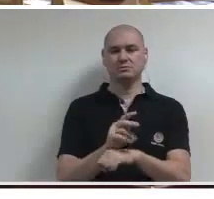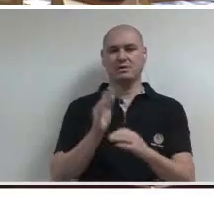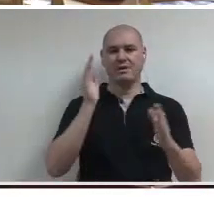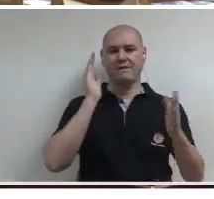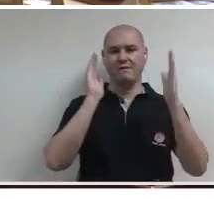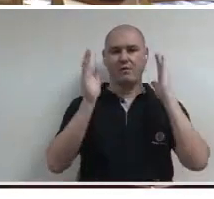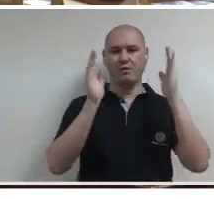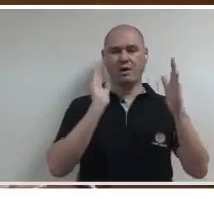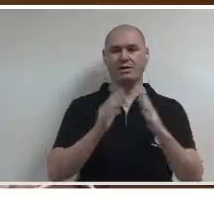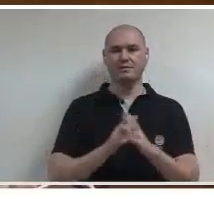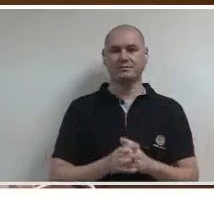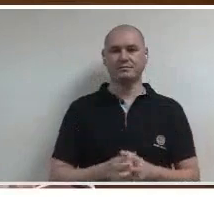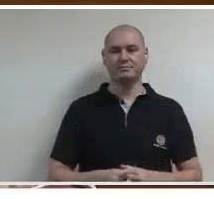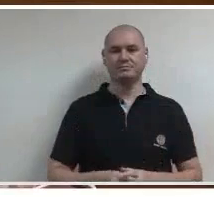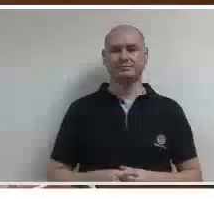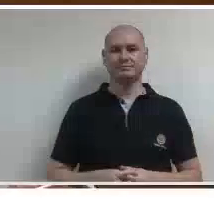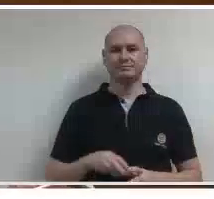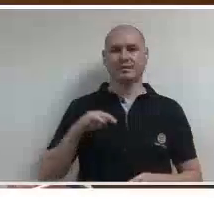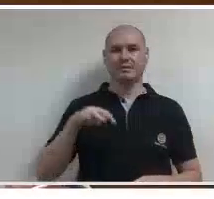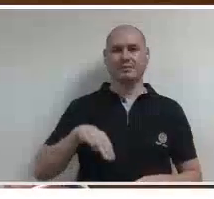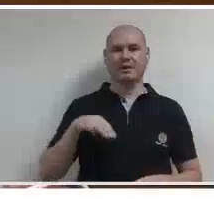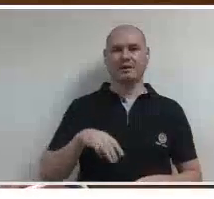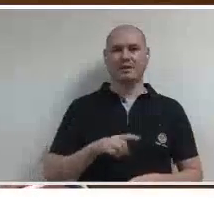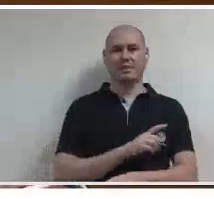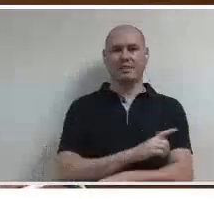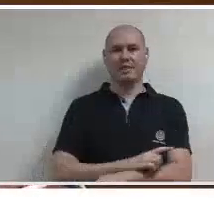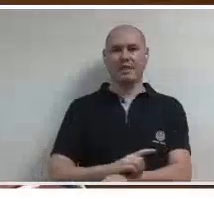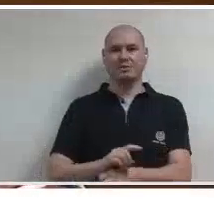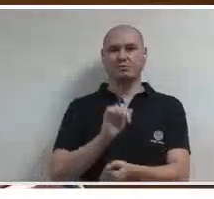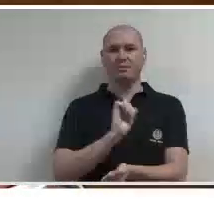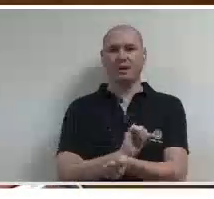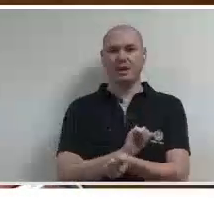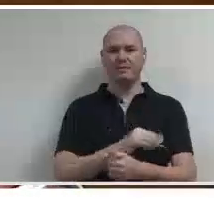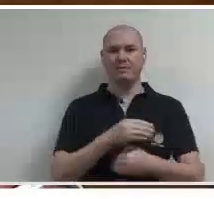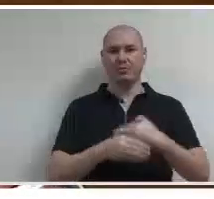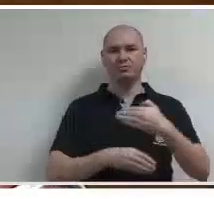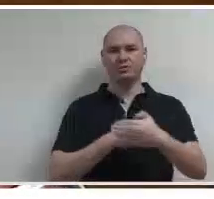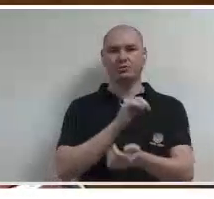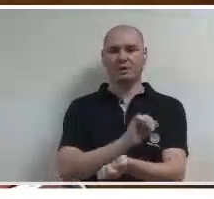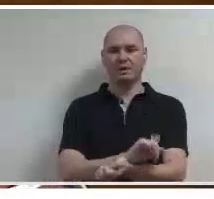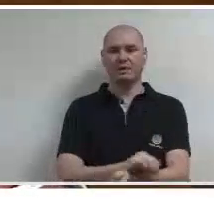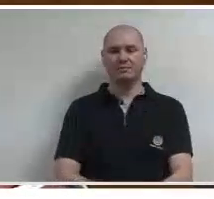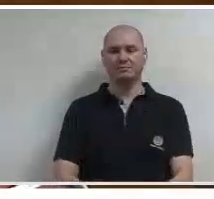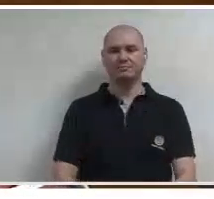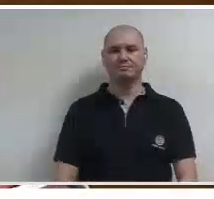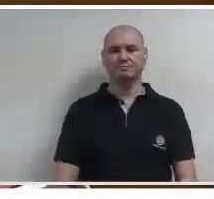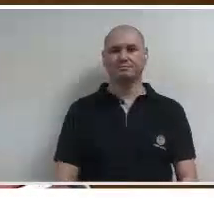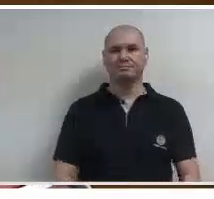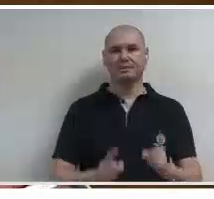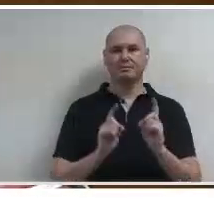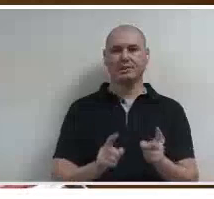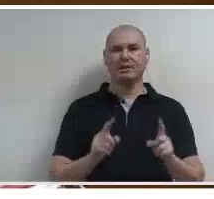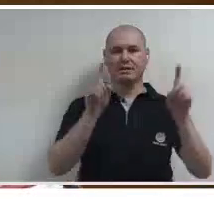Formación Docente, abogada, multifuero, posgrado, magíster, Derecho Penal, Procesal Penal, B.